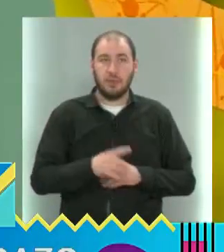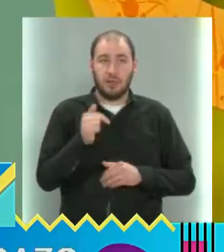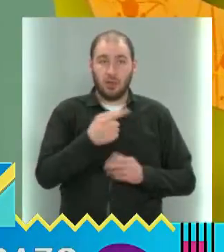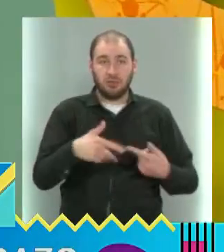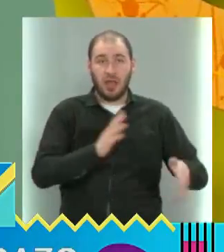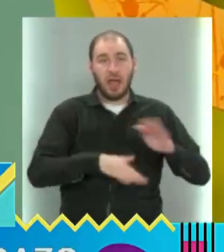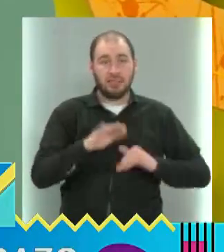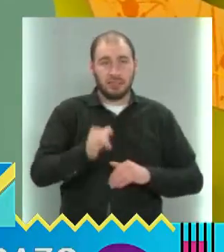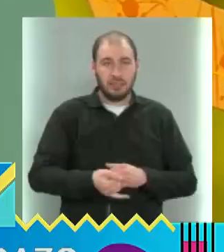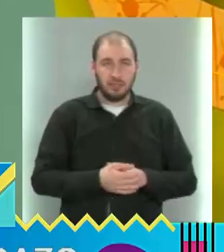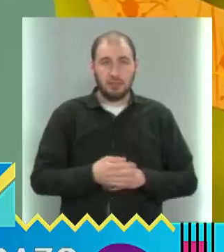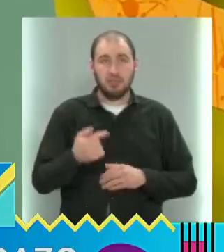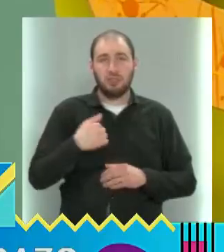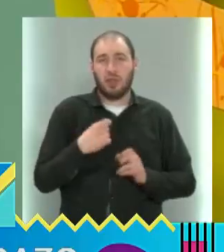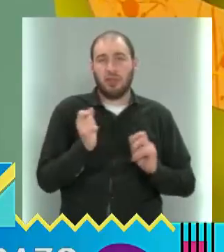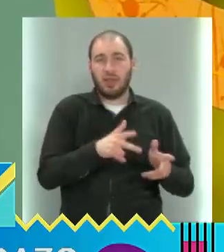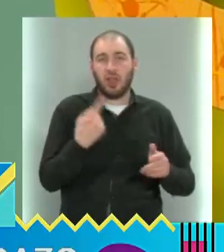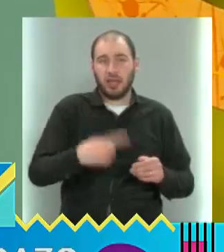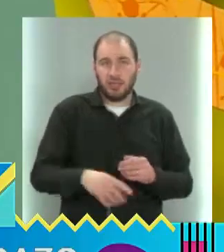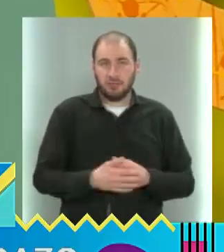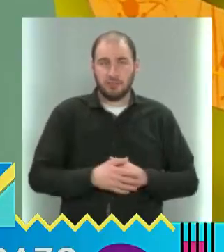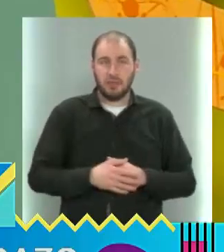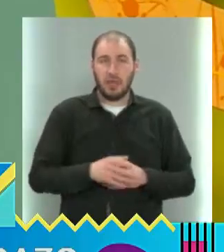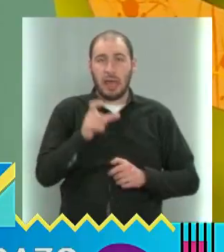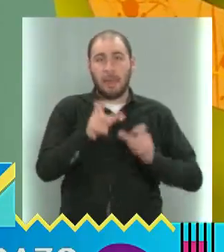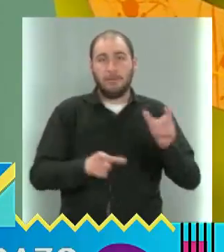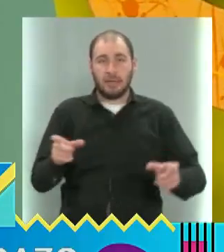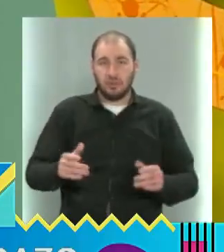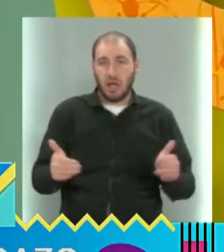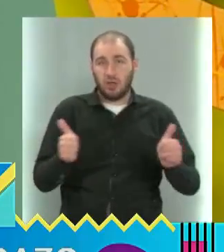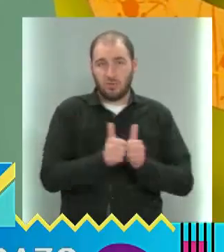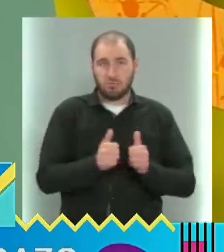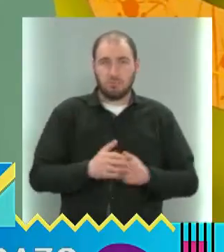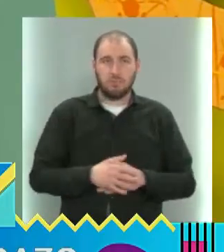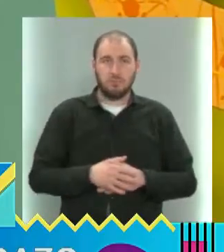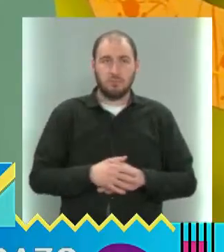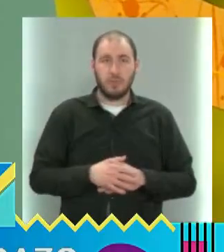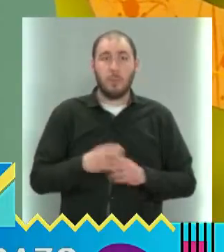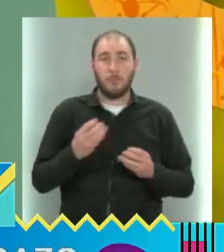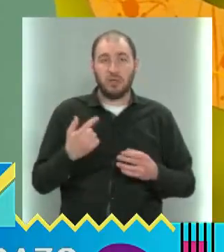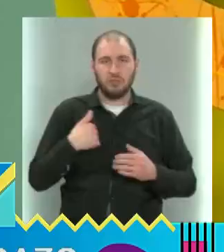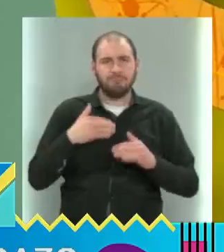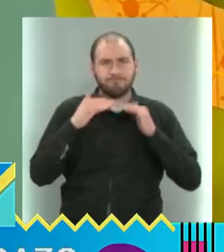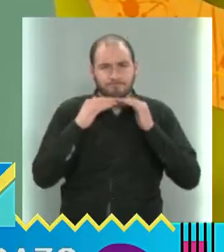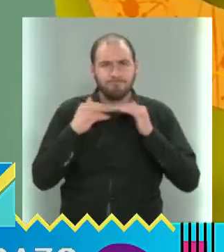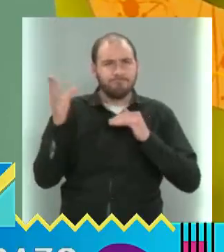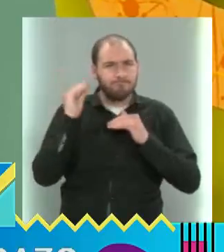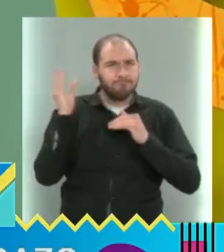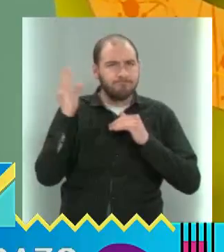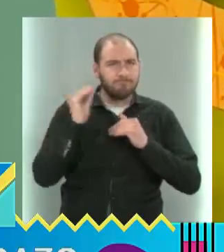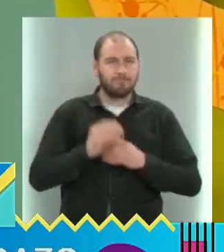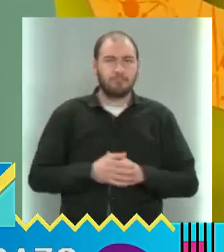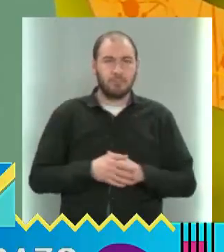hay que hacer. Lo que yo puedo decir de parte de las personas que acompaño, porque he escuchado, vengo escuchando